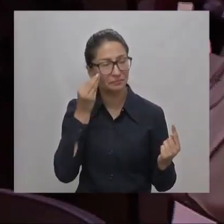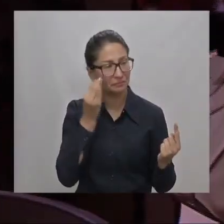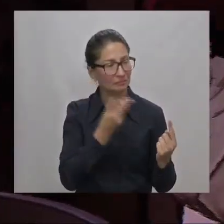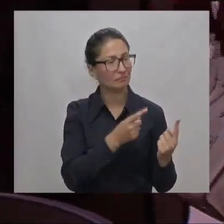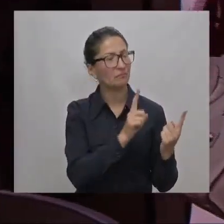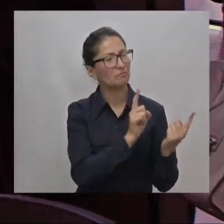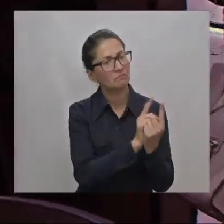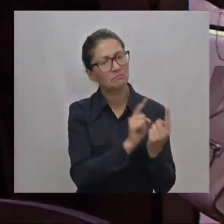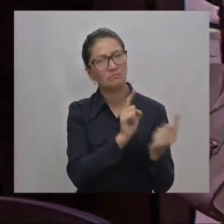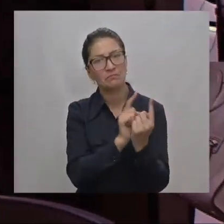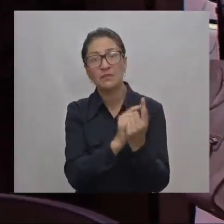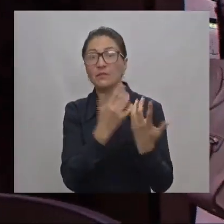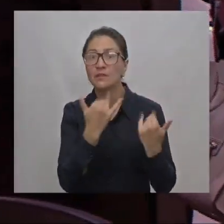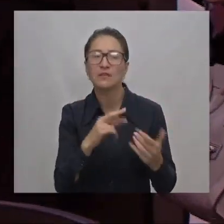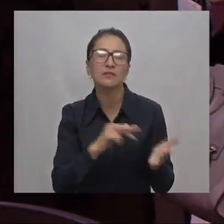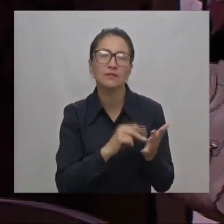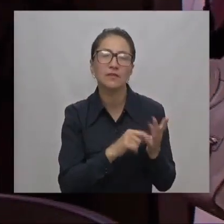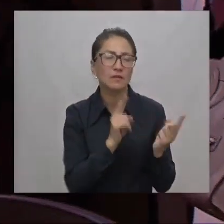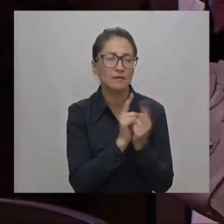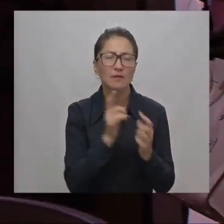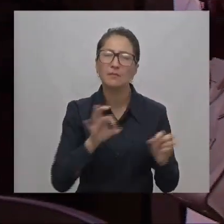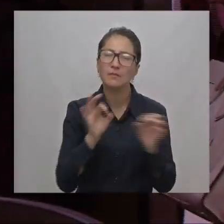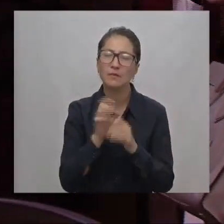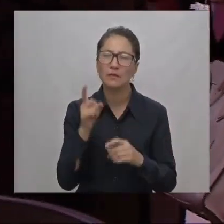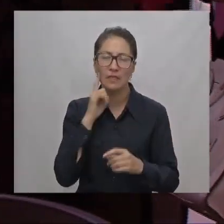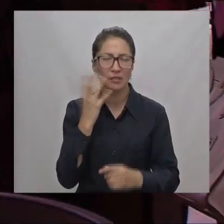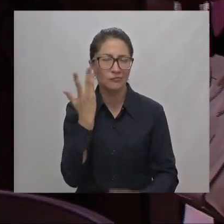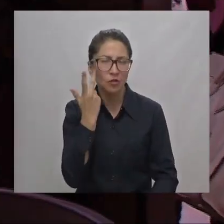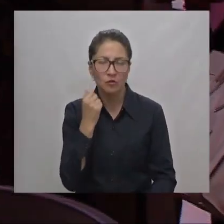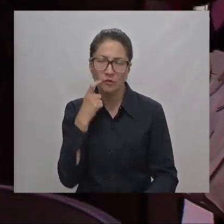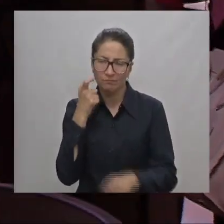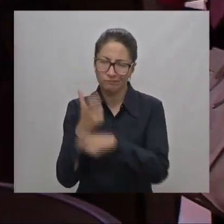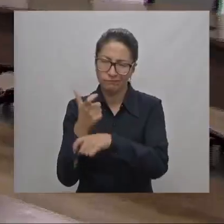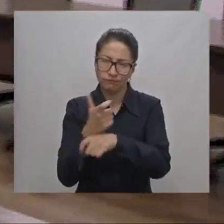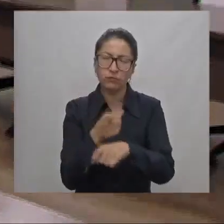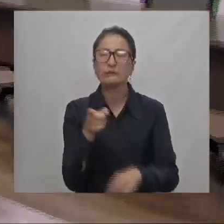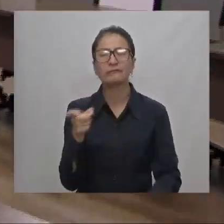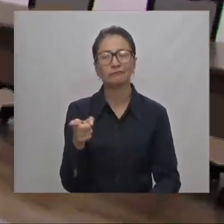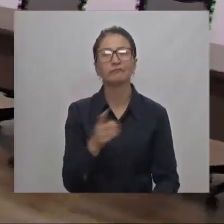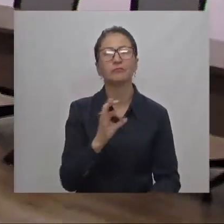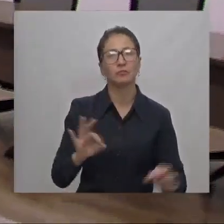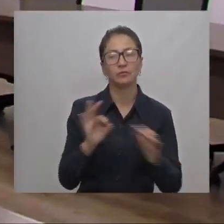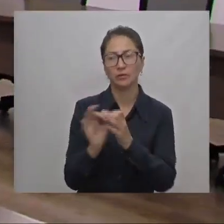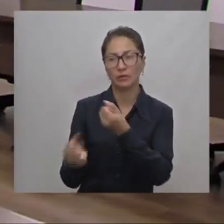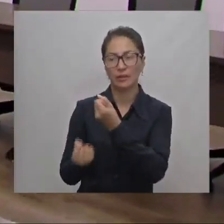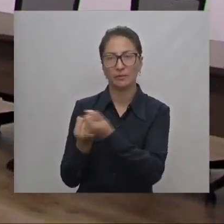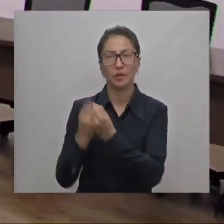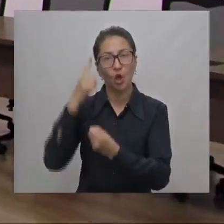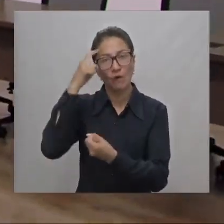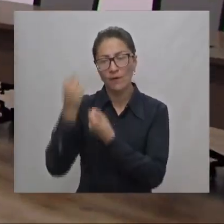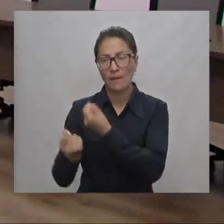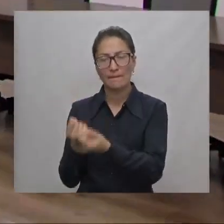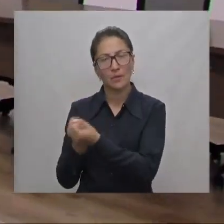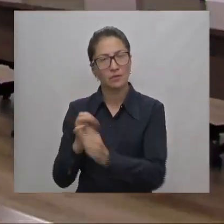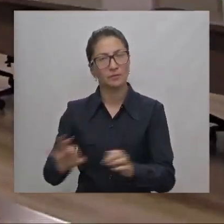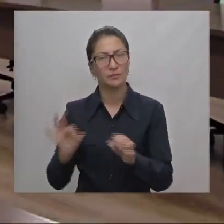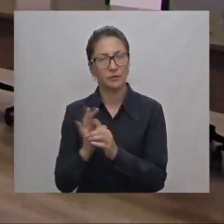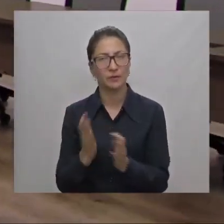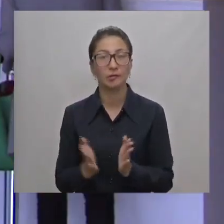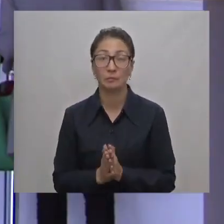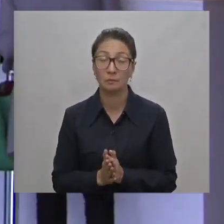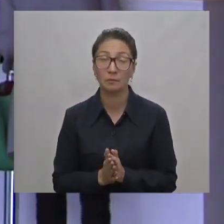electo coincidieron en destacar el papel que juega el órgano de control fiscal todos los días, que debe ser fortalecido con el apoyo del